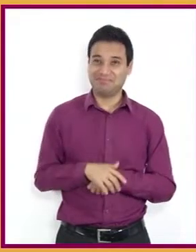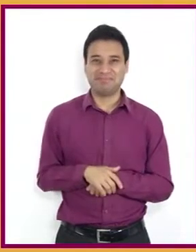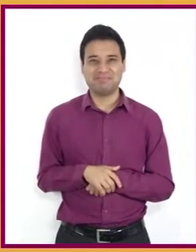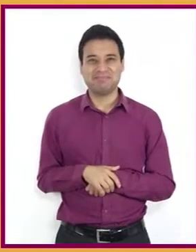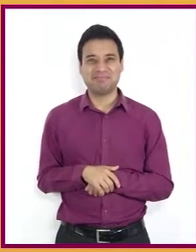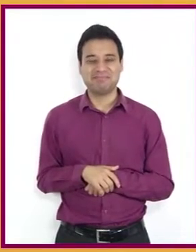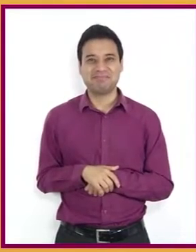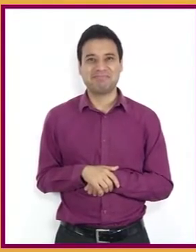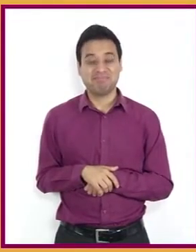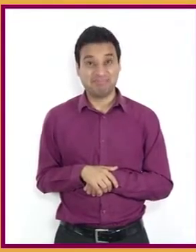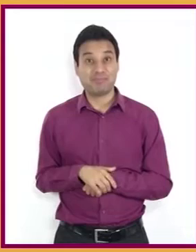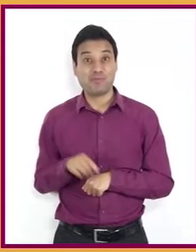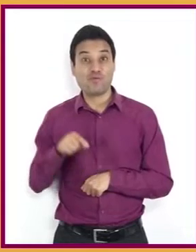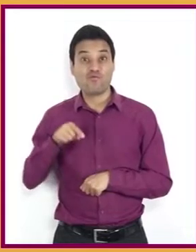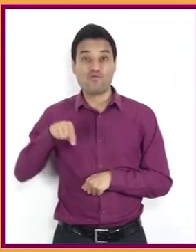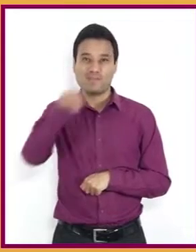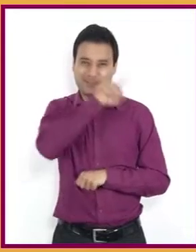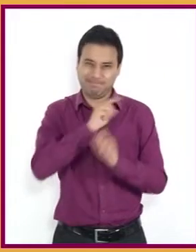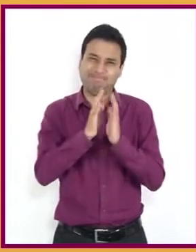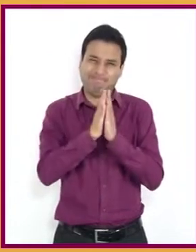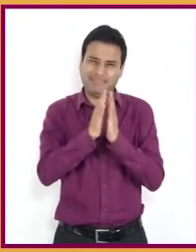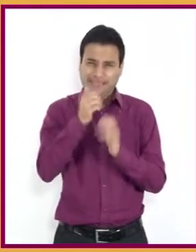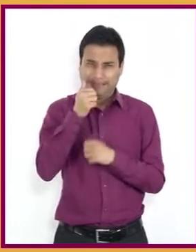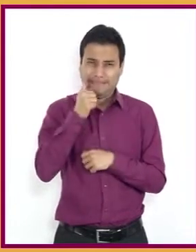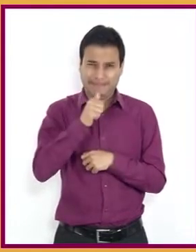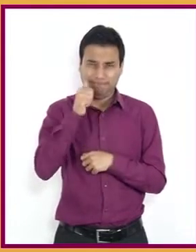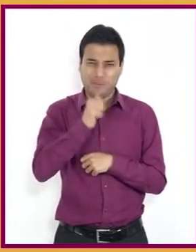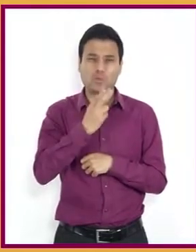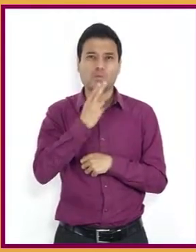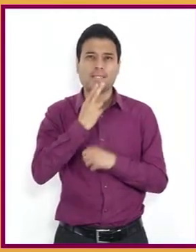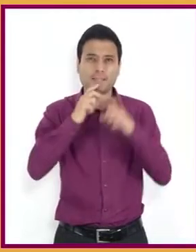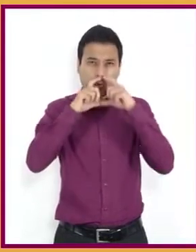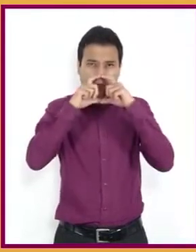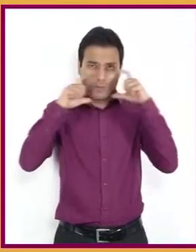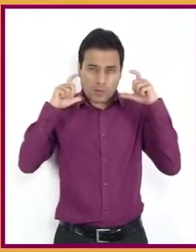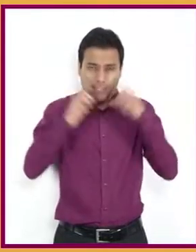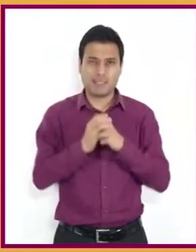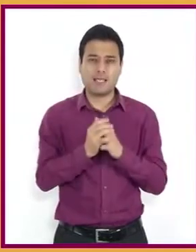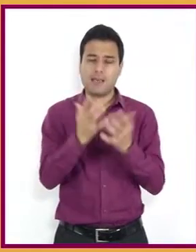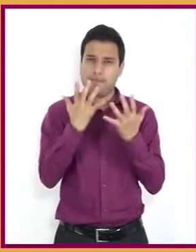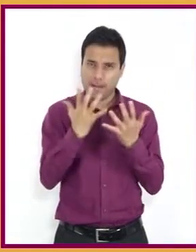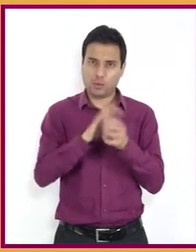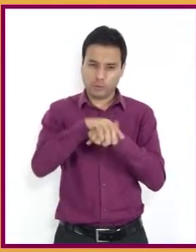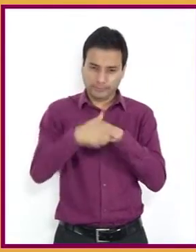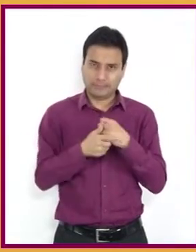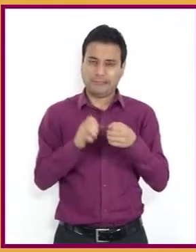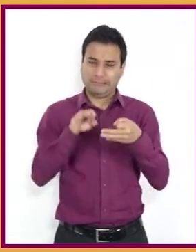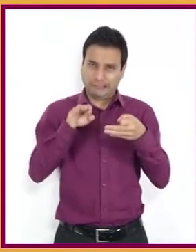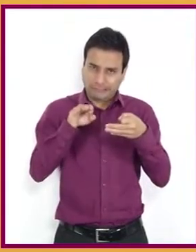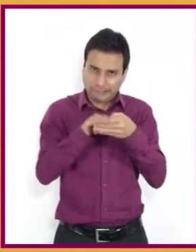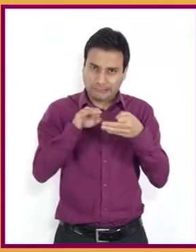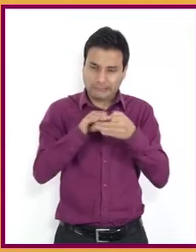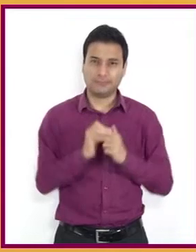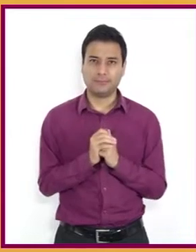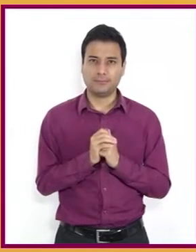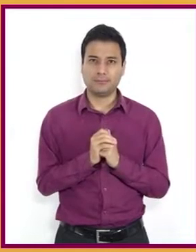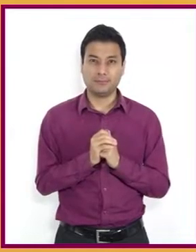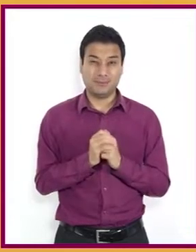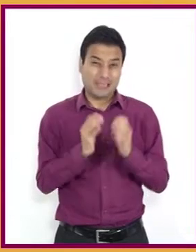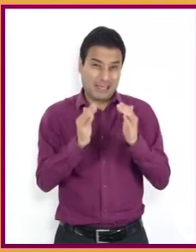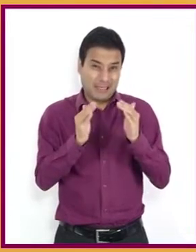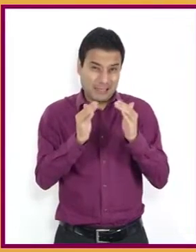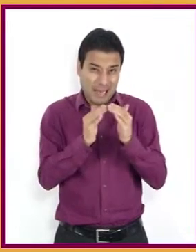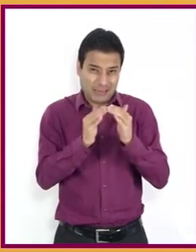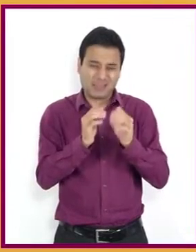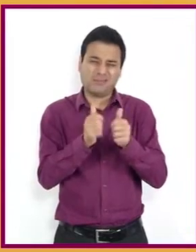Ustedes que nos ven desde casa, no olviden usar cubrebocas, lavarse constantemente las manos y, si es posible, permanezcan en